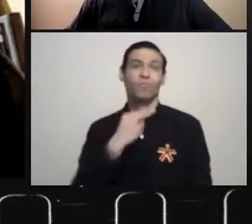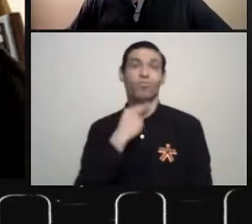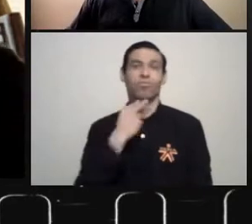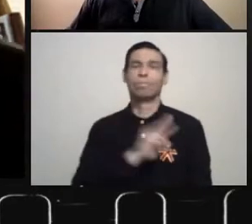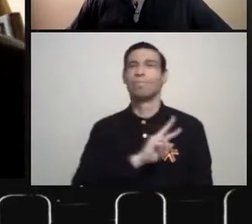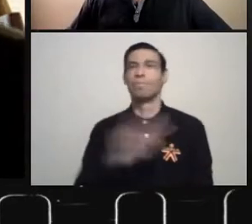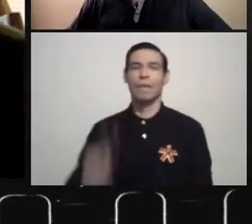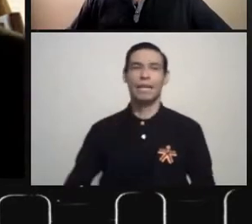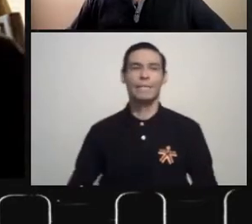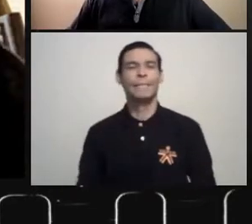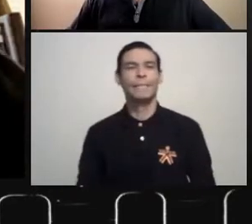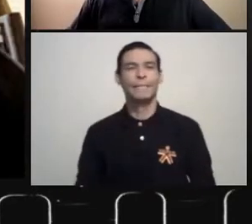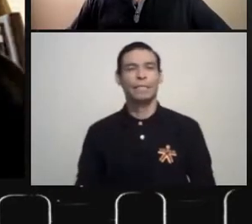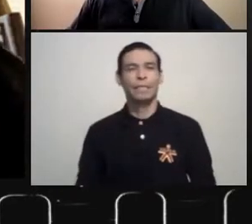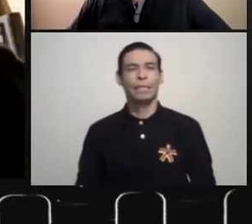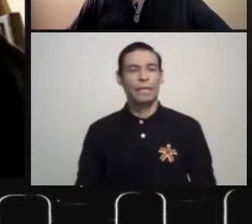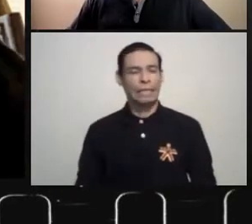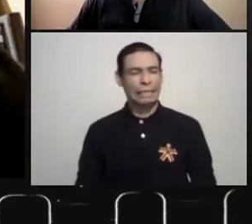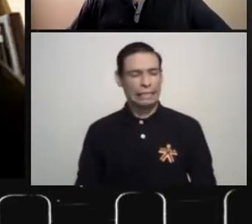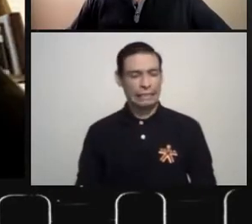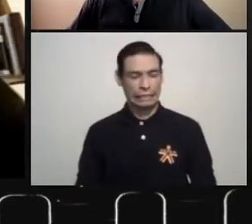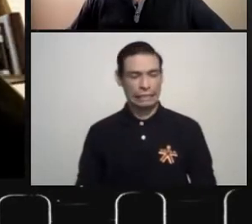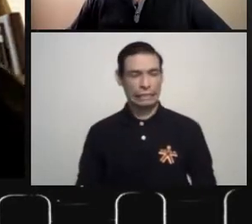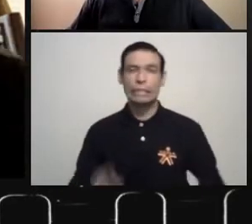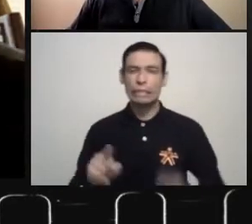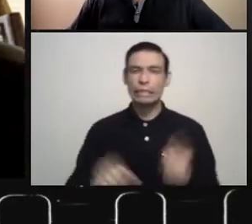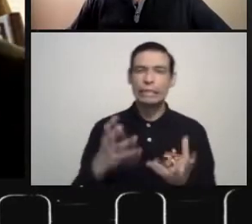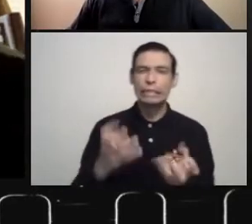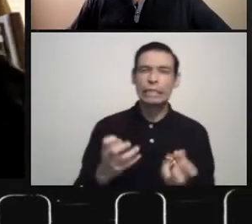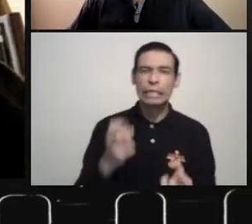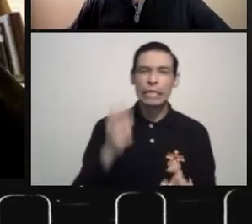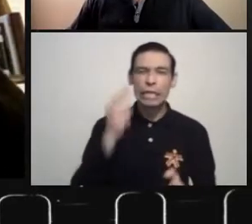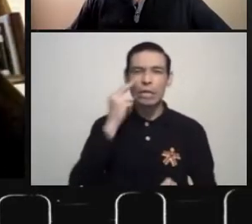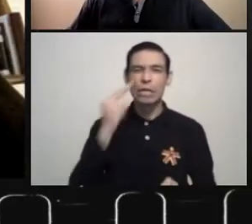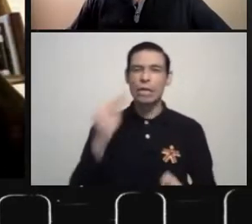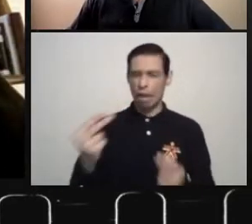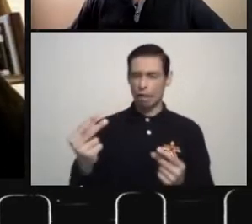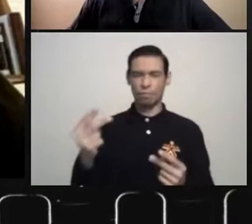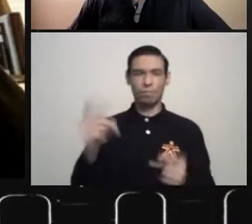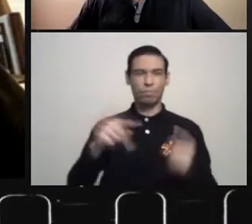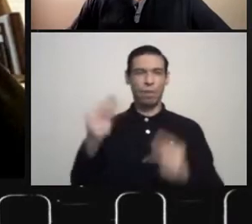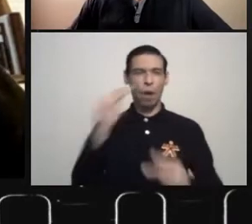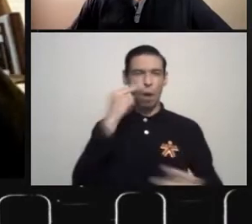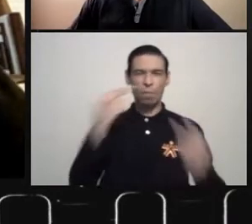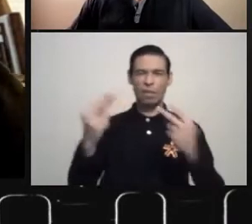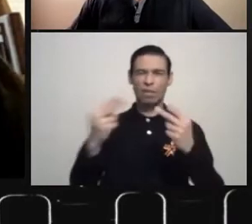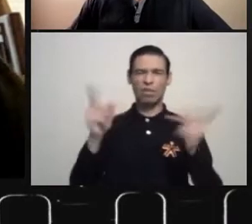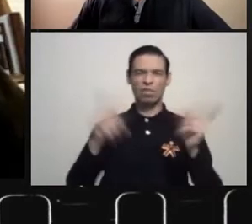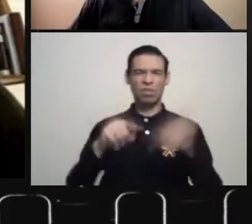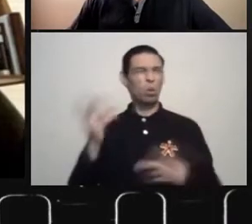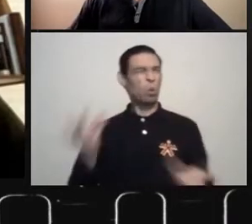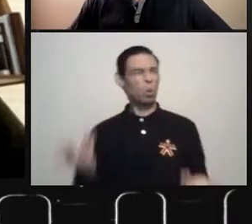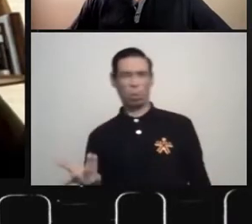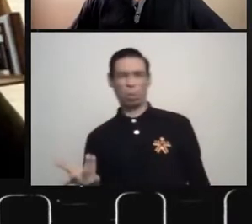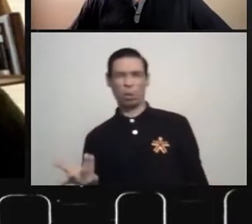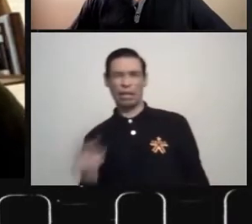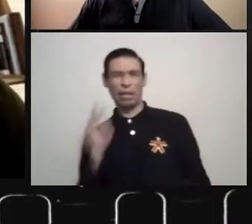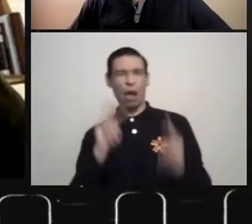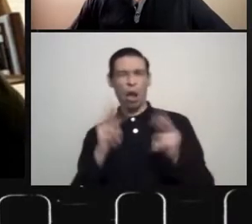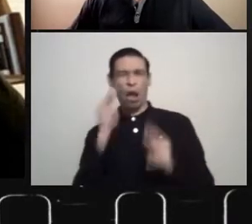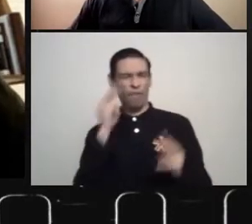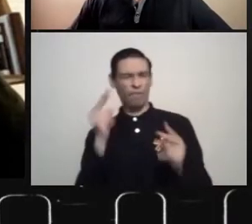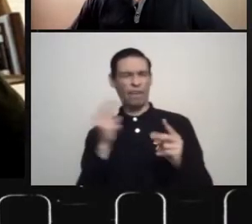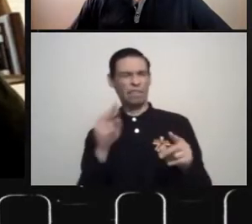con ganas de que el personaje lo vieras y dijeras, este man huele a feo. Este man, o sea, ¿este man qué?